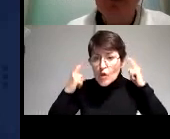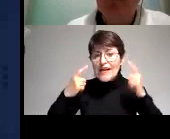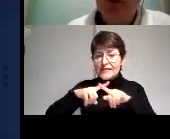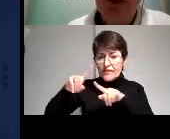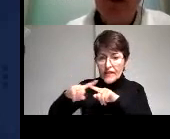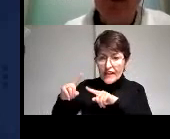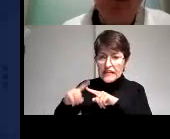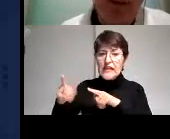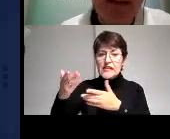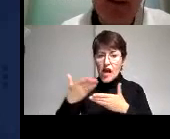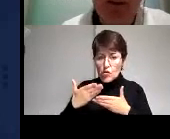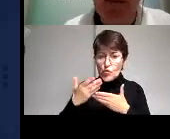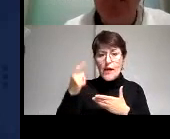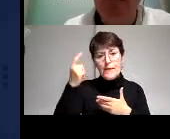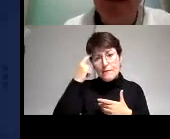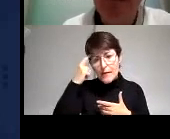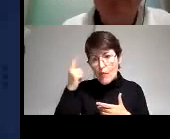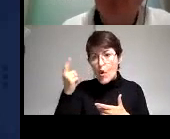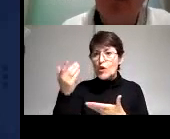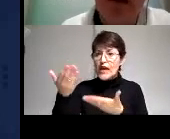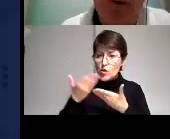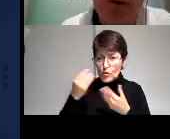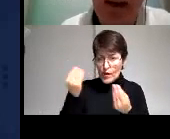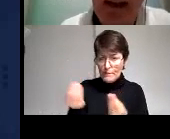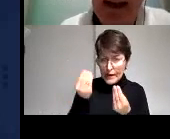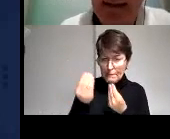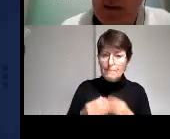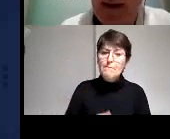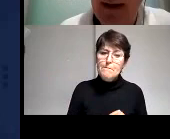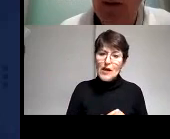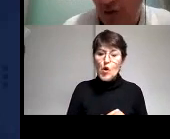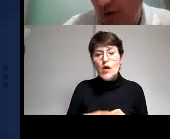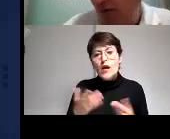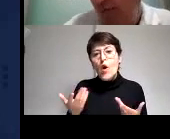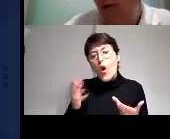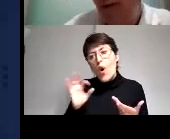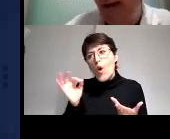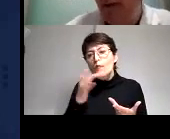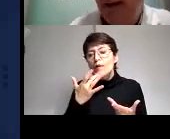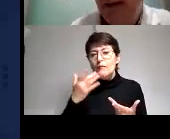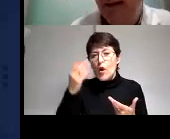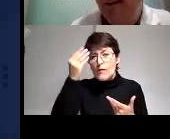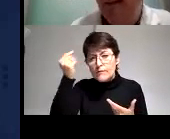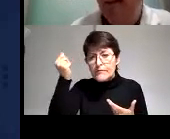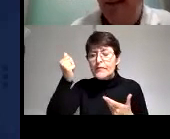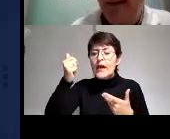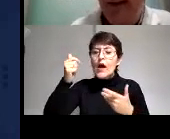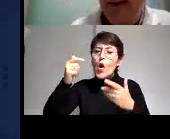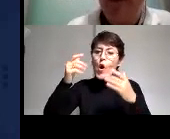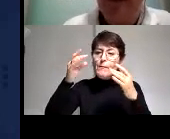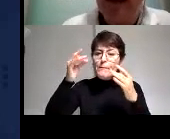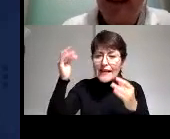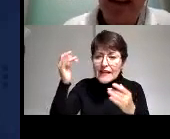crónico, pues los ácidos grasos omega 3 podrían prevenirlas o como mínimo atenuarlas o evitar que